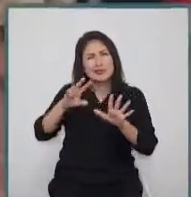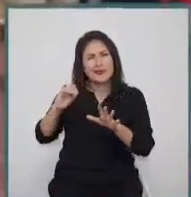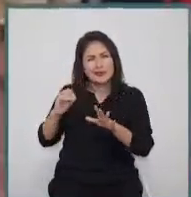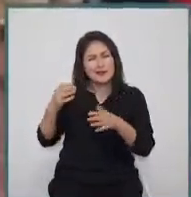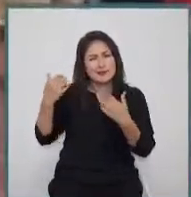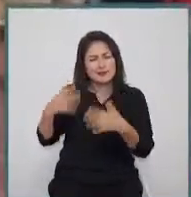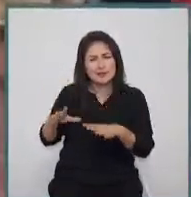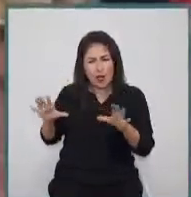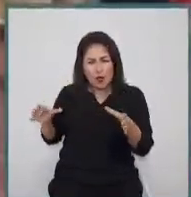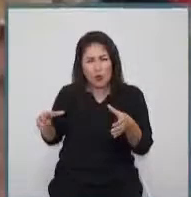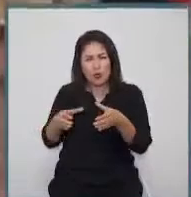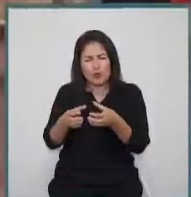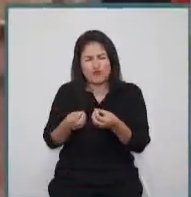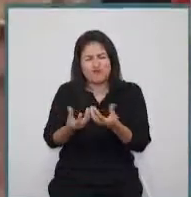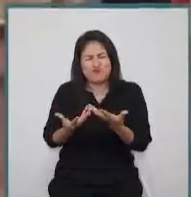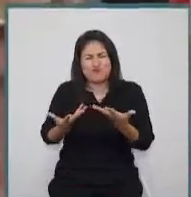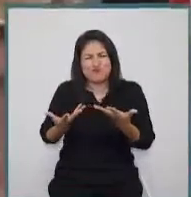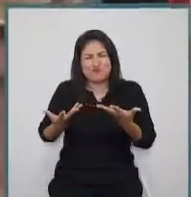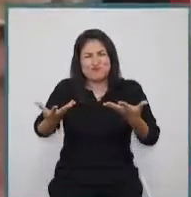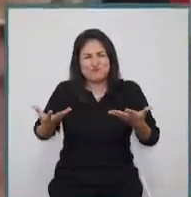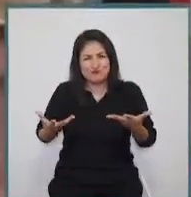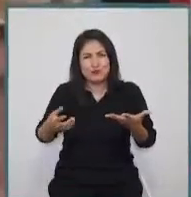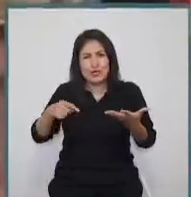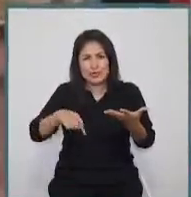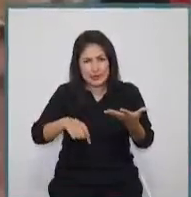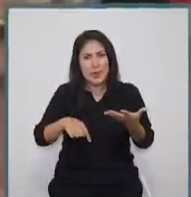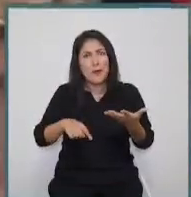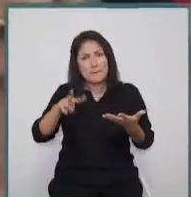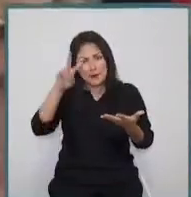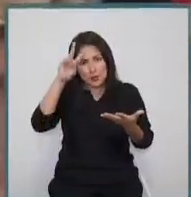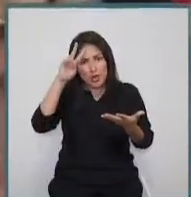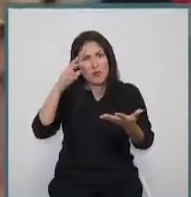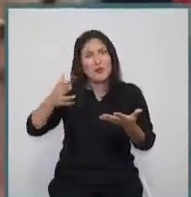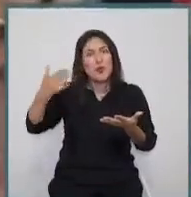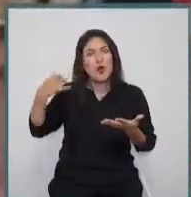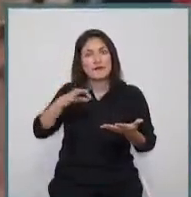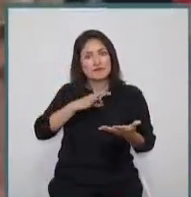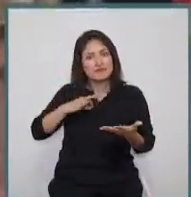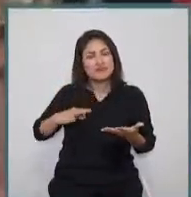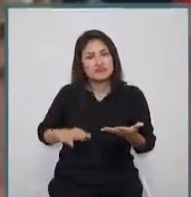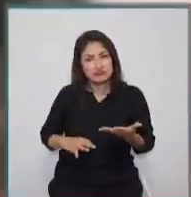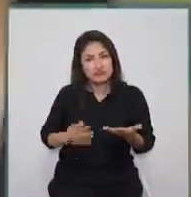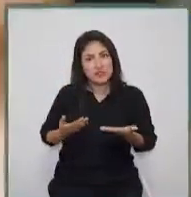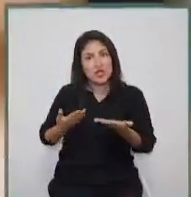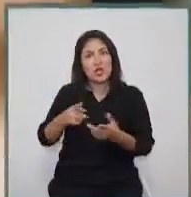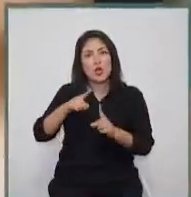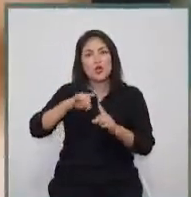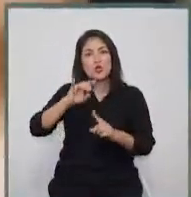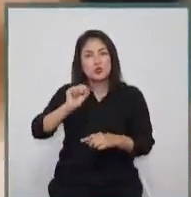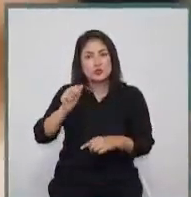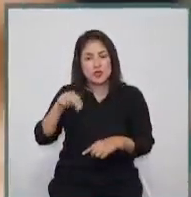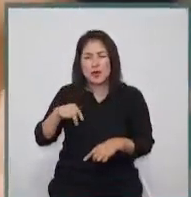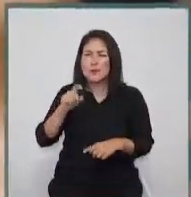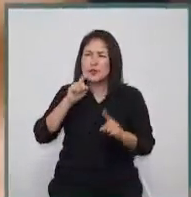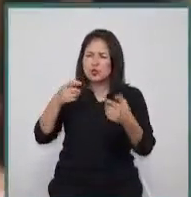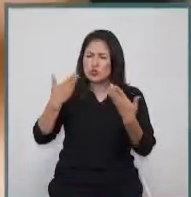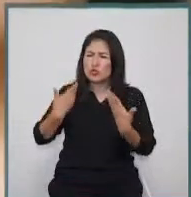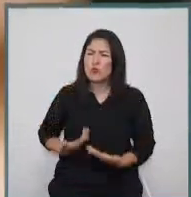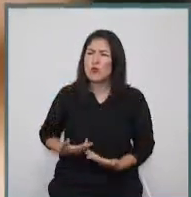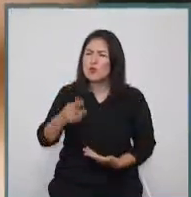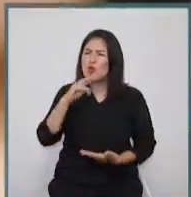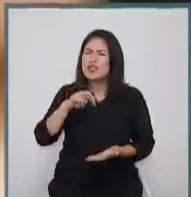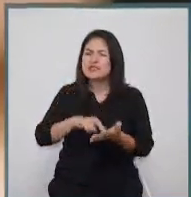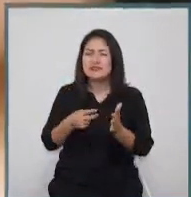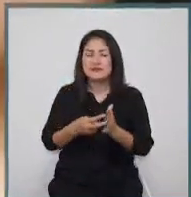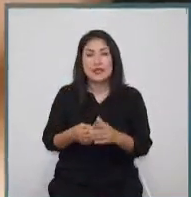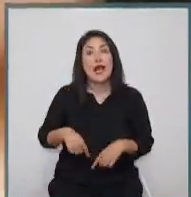Tenemos un buen grupo demográfico de peruanos con ascendencia china que llamamos tusanes. ¿Qué representa el color rojo, sobre todo en el Año Nuevo? El